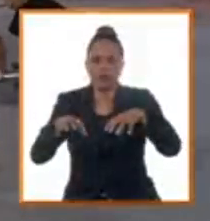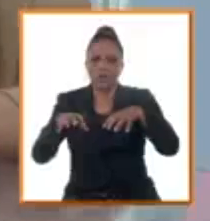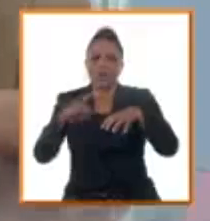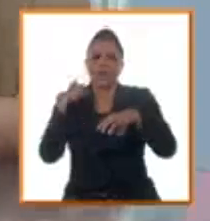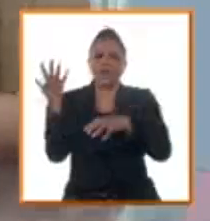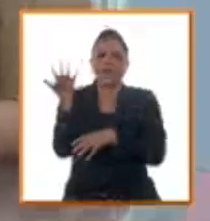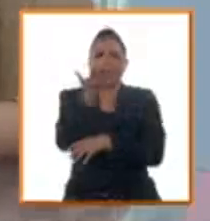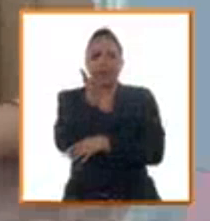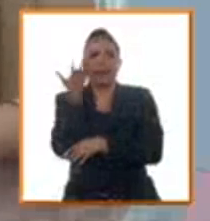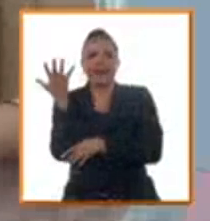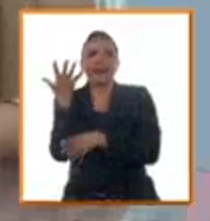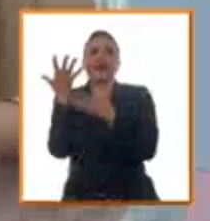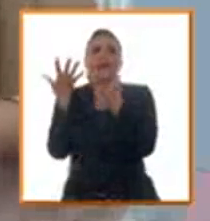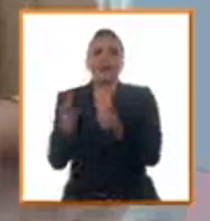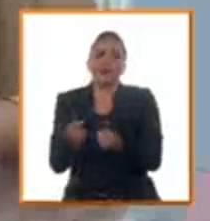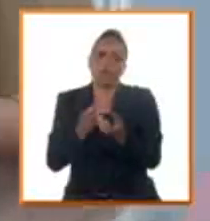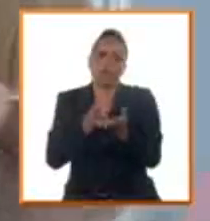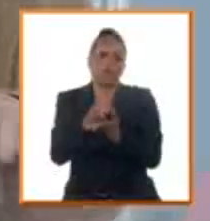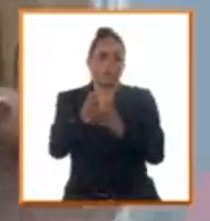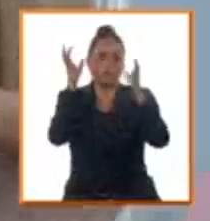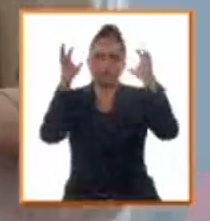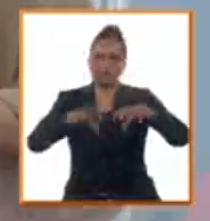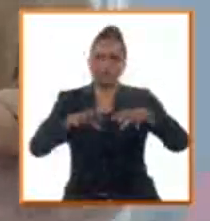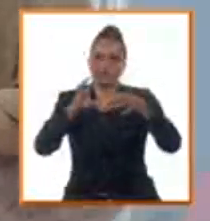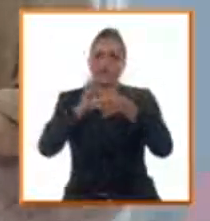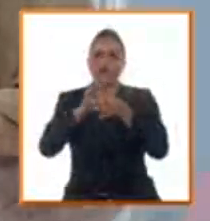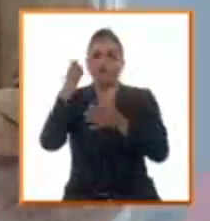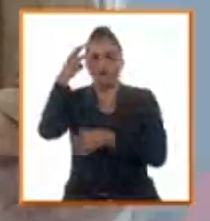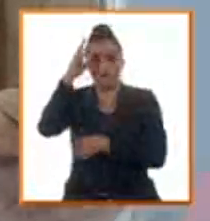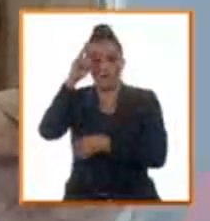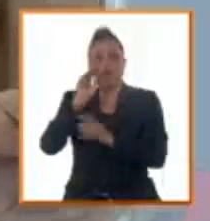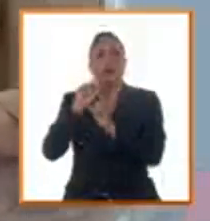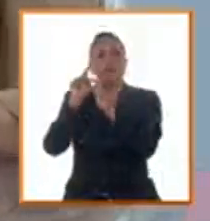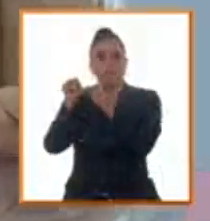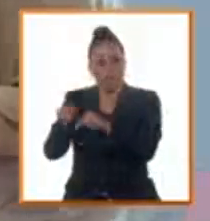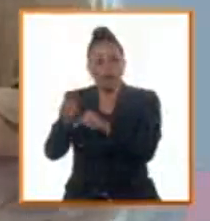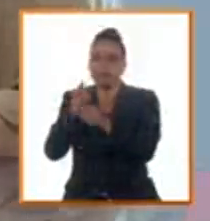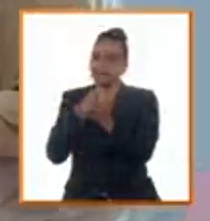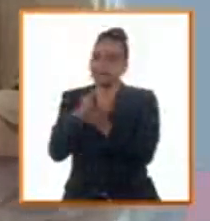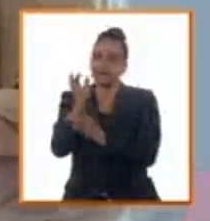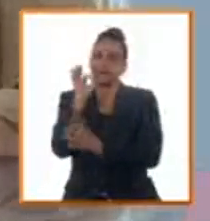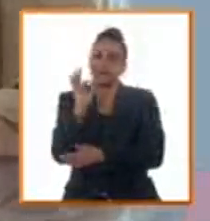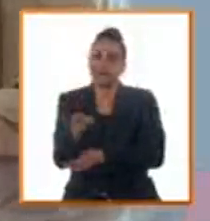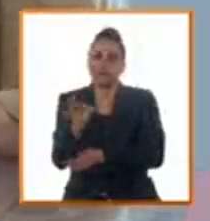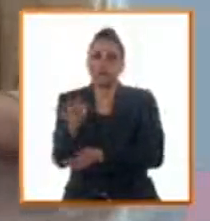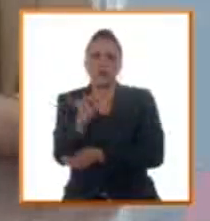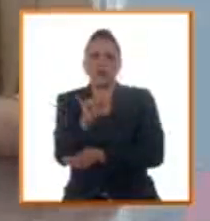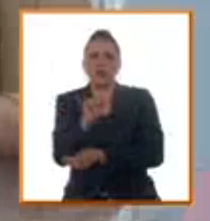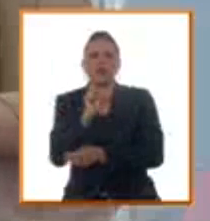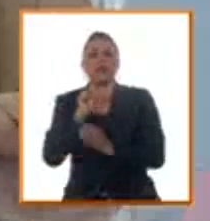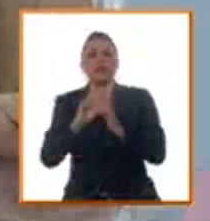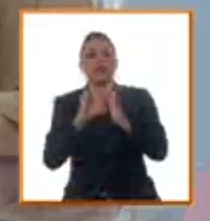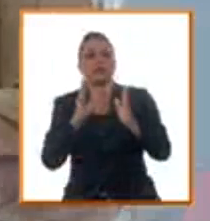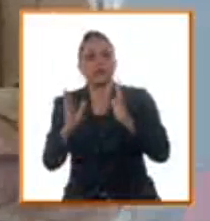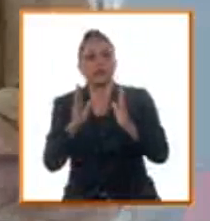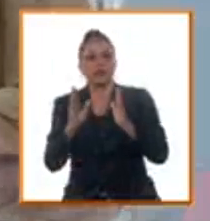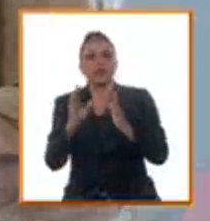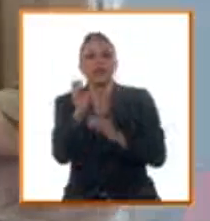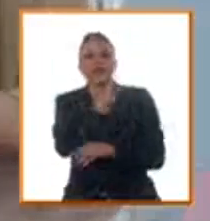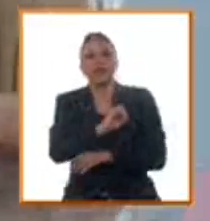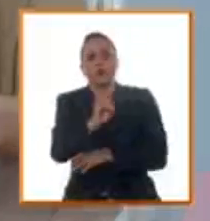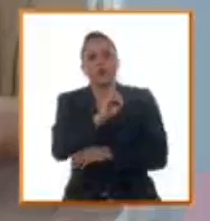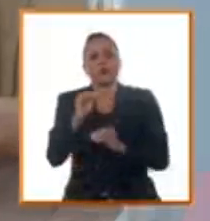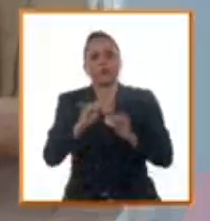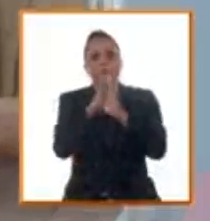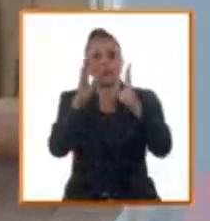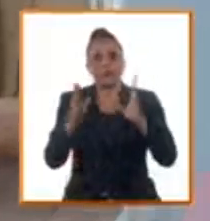área, pero persiste la vaguada sobre el sudeste del Golfo de México. Ha estado lloviendo en zonas del occidente hoy, en zonas también de la región central, incluso desde las primeras horas de la mañana.